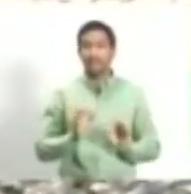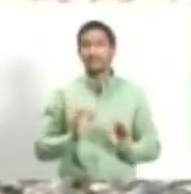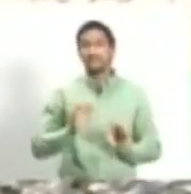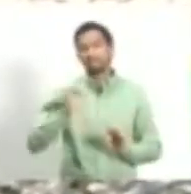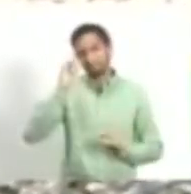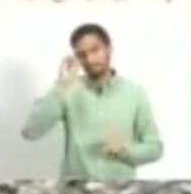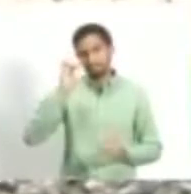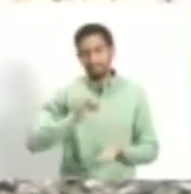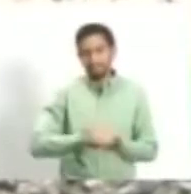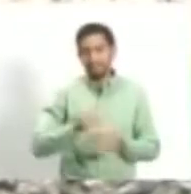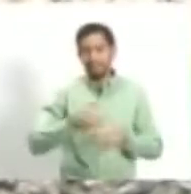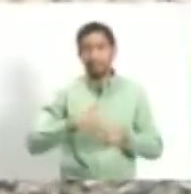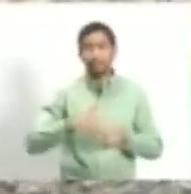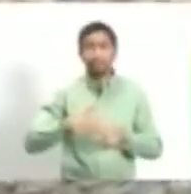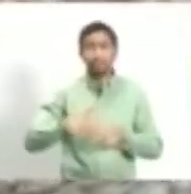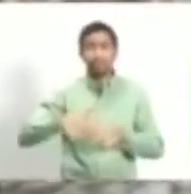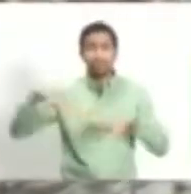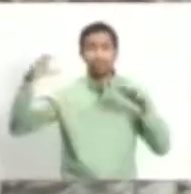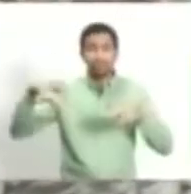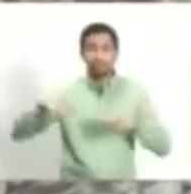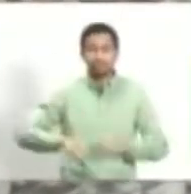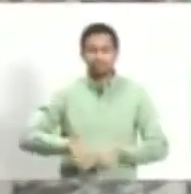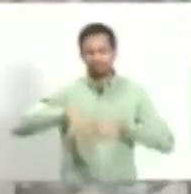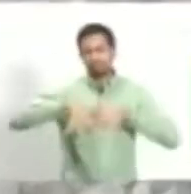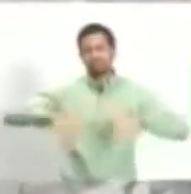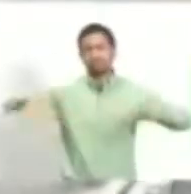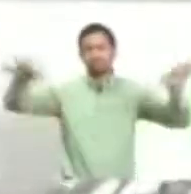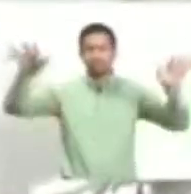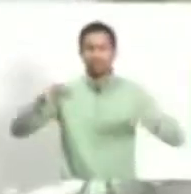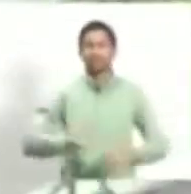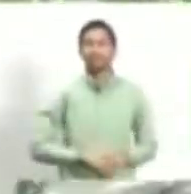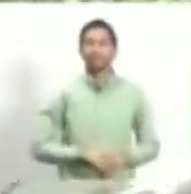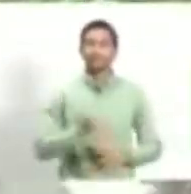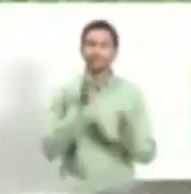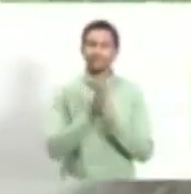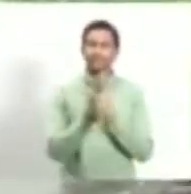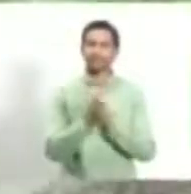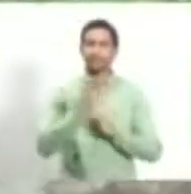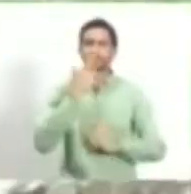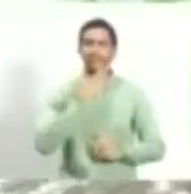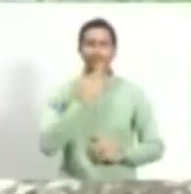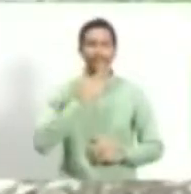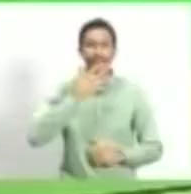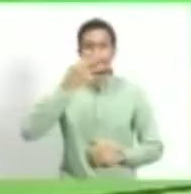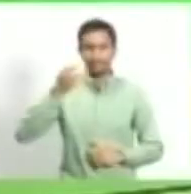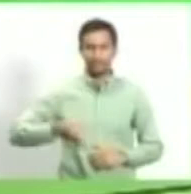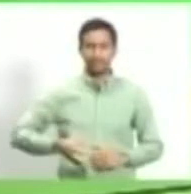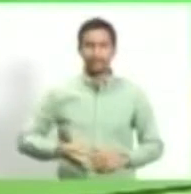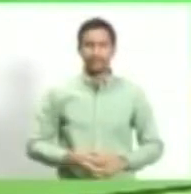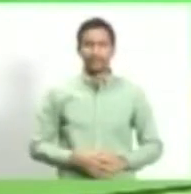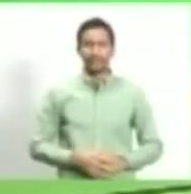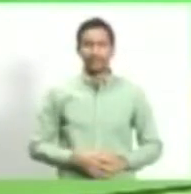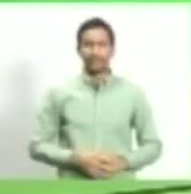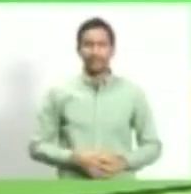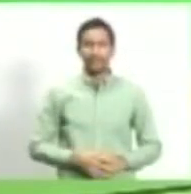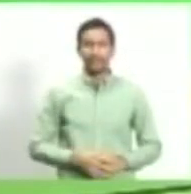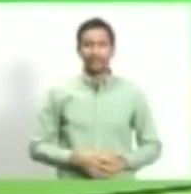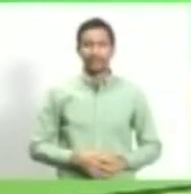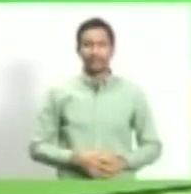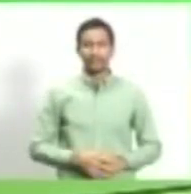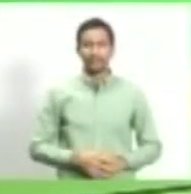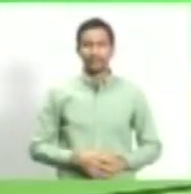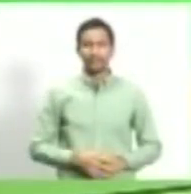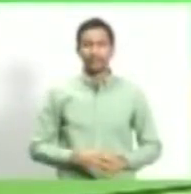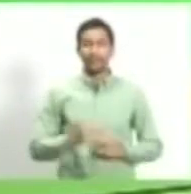próximo aguacero podrían inundarse. Pilar Bustamante, las noticias, un compromiso con la verdad. Vamos al plano